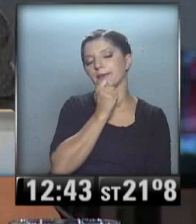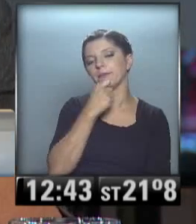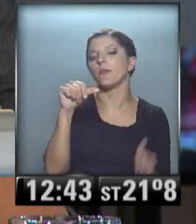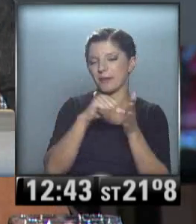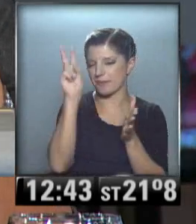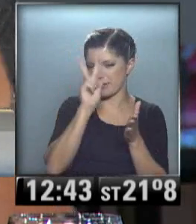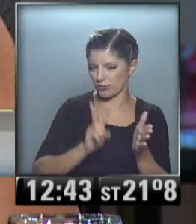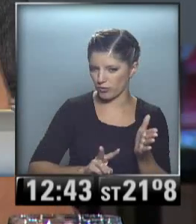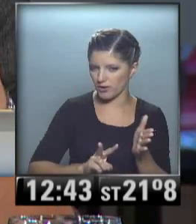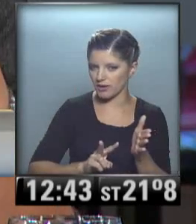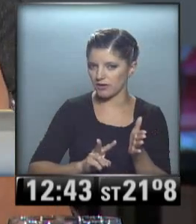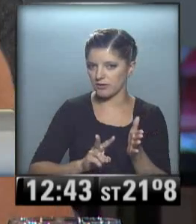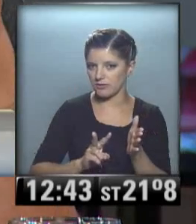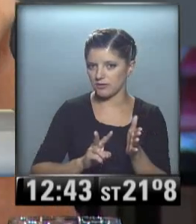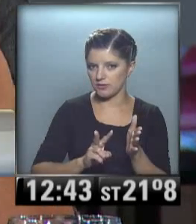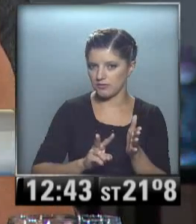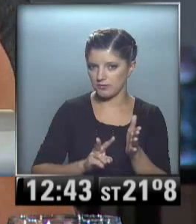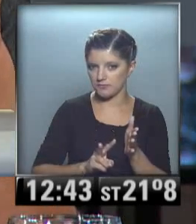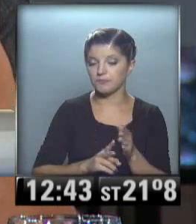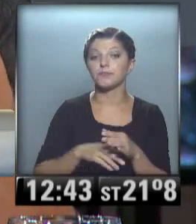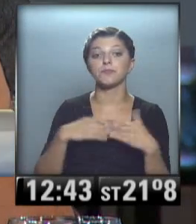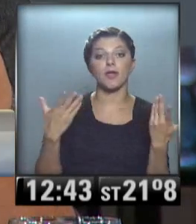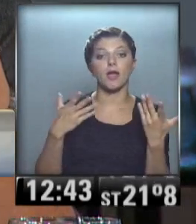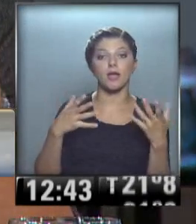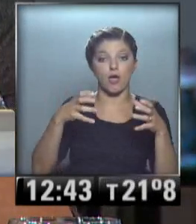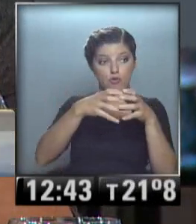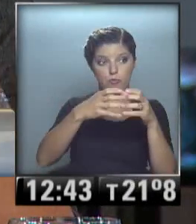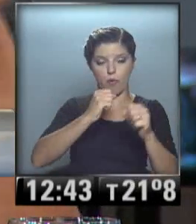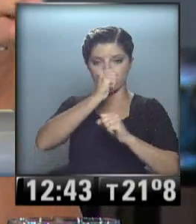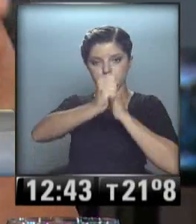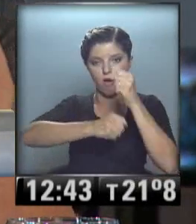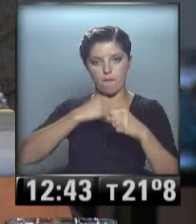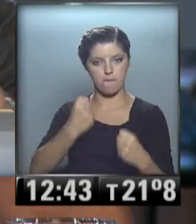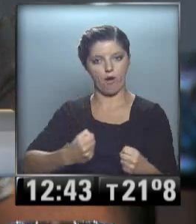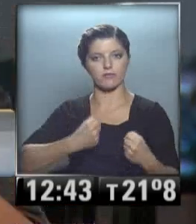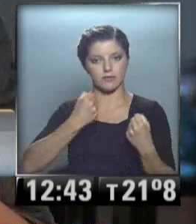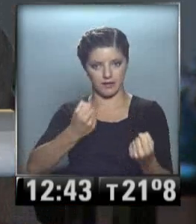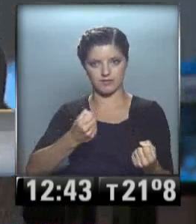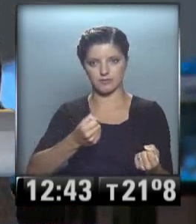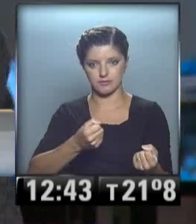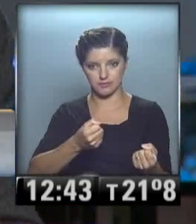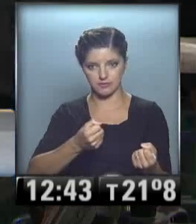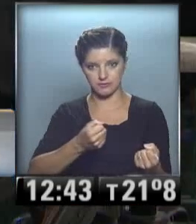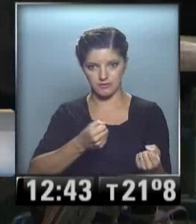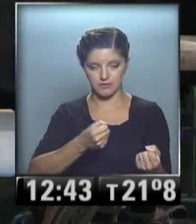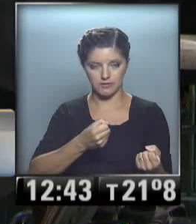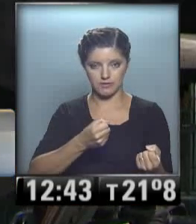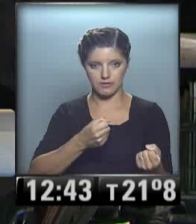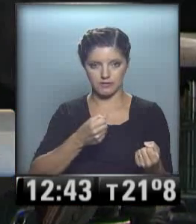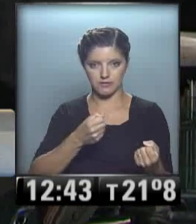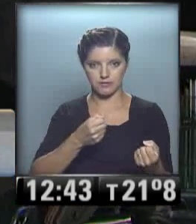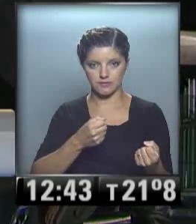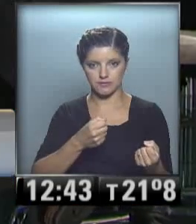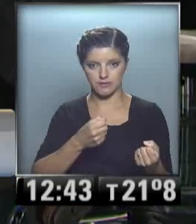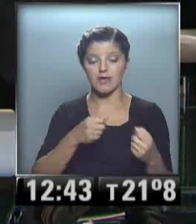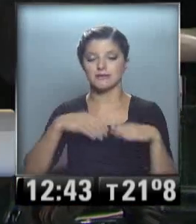Venezuela, donde desde las grandes corporaciones mediáticas, me refiero, se le da un espacio importante a